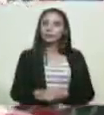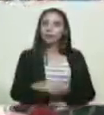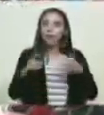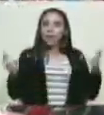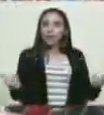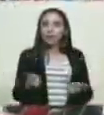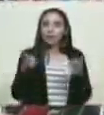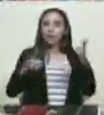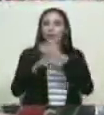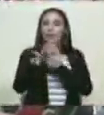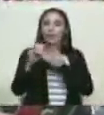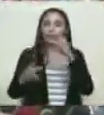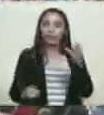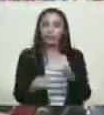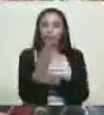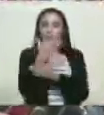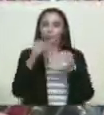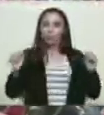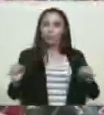del 20 de mayo!